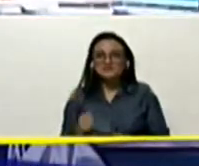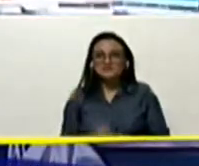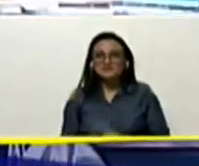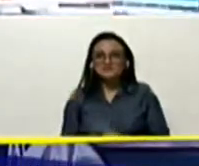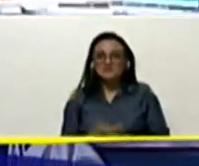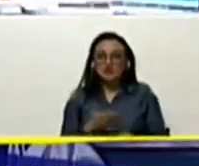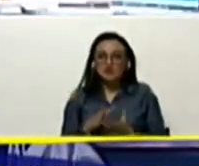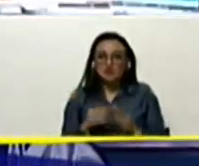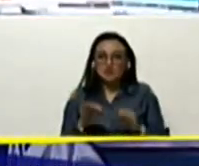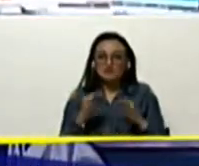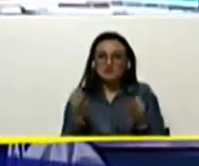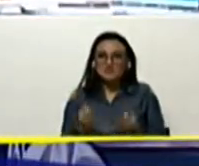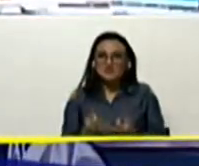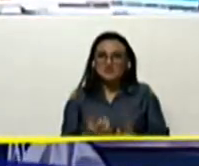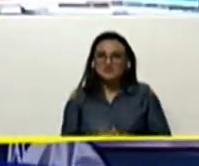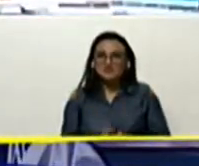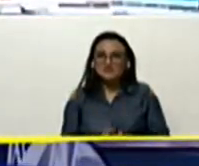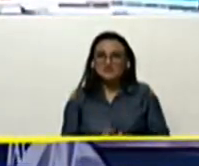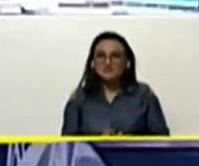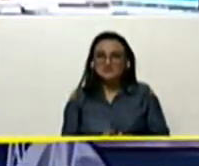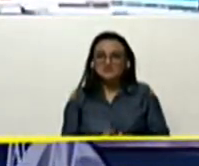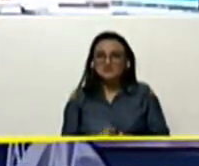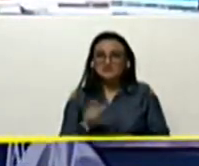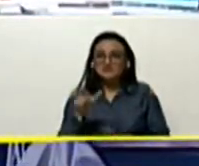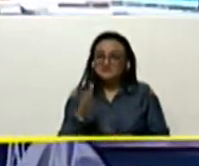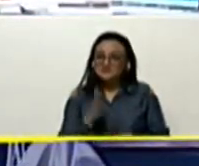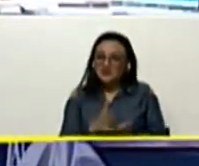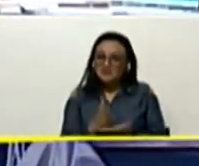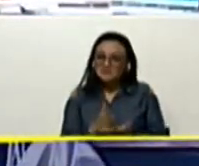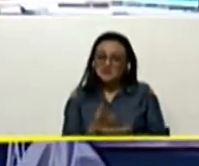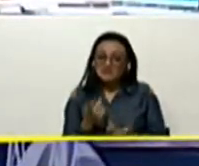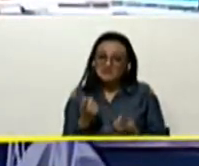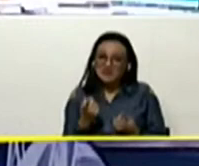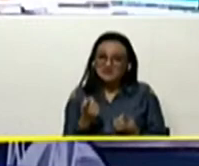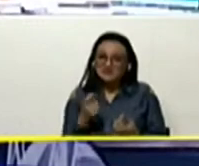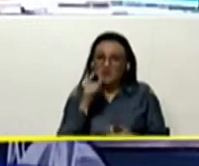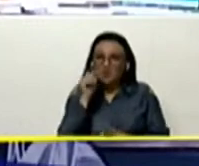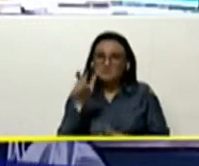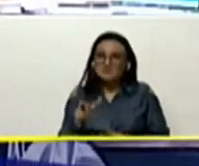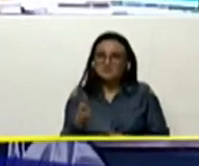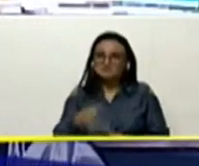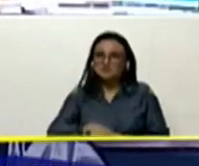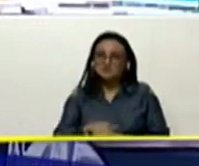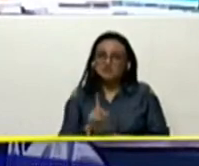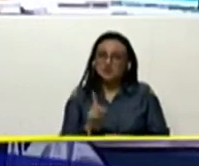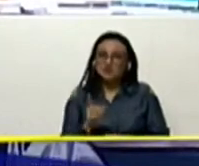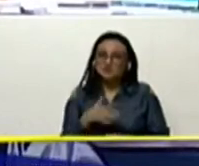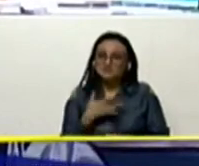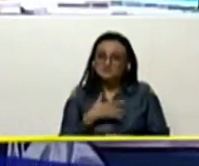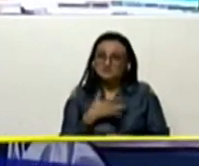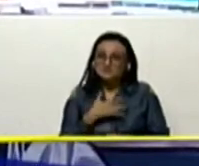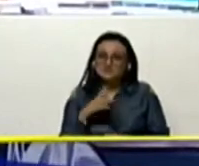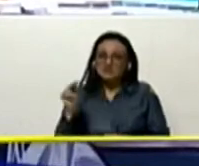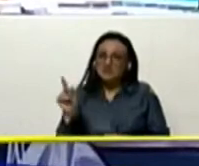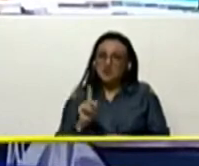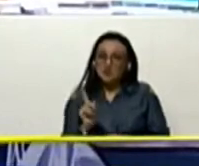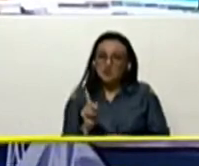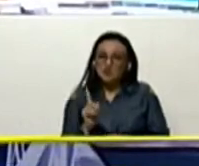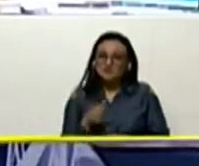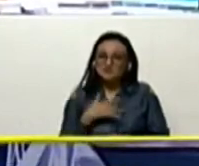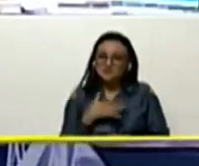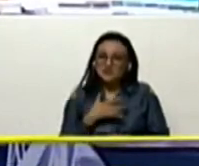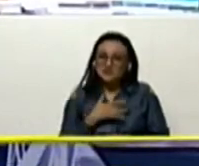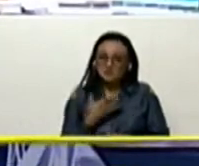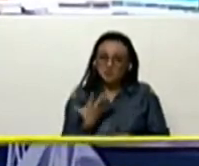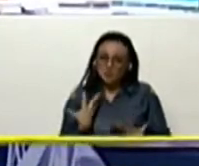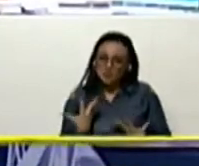y a toda tu familia. José Vicente siempre nos hace falta, pero nosotros no sentimos que él se fue. Nosotros lo